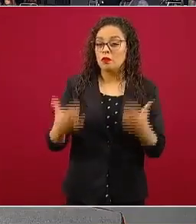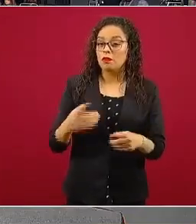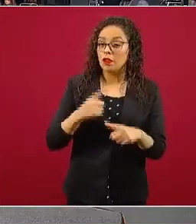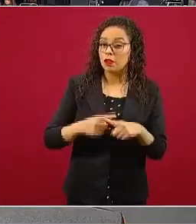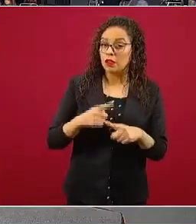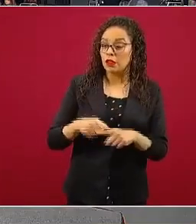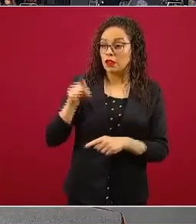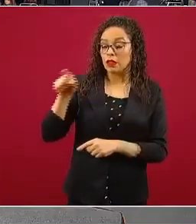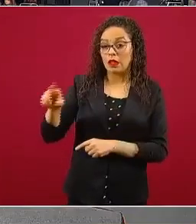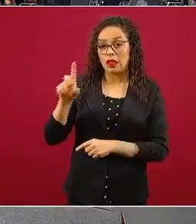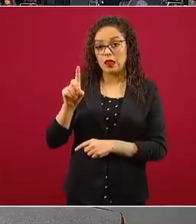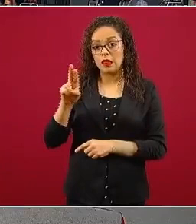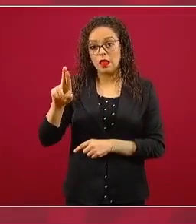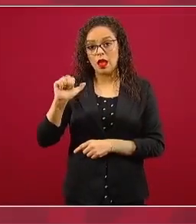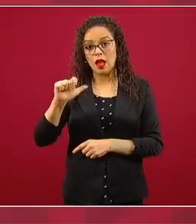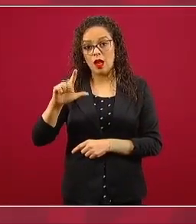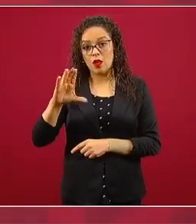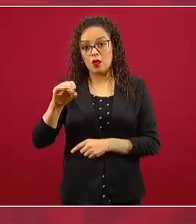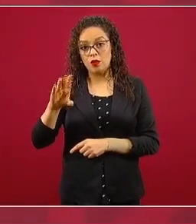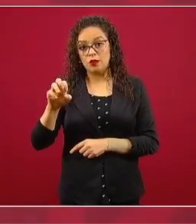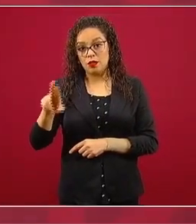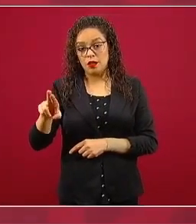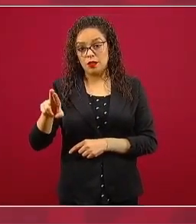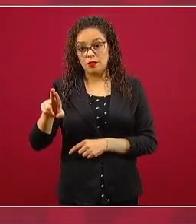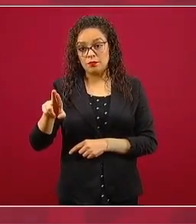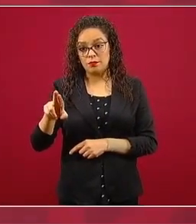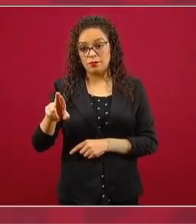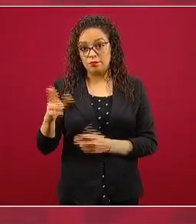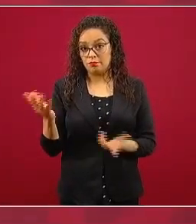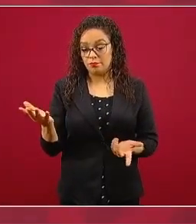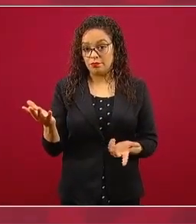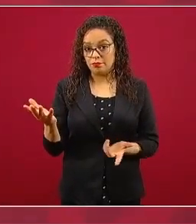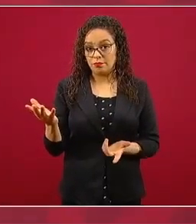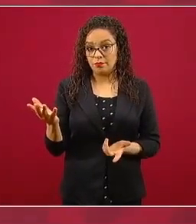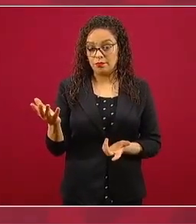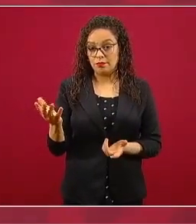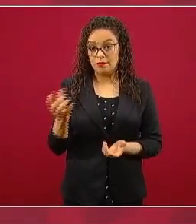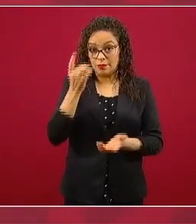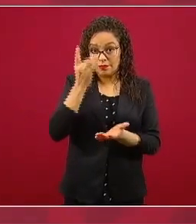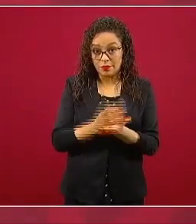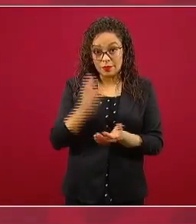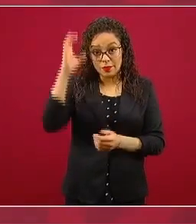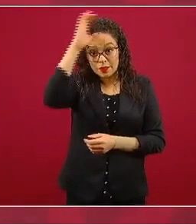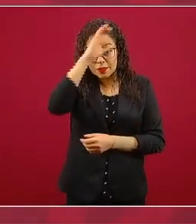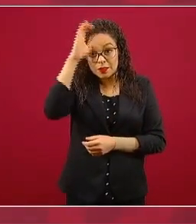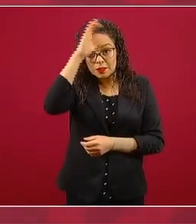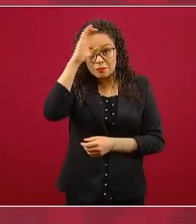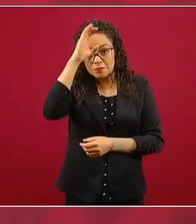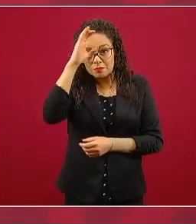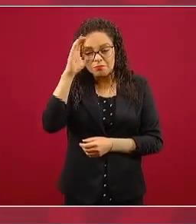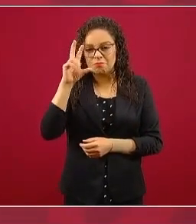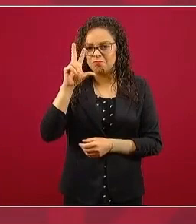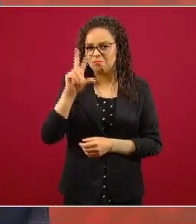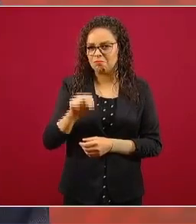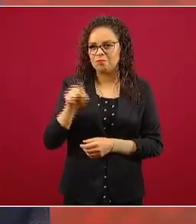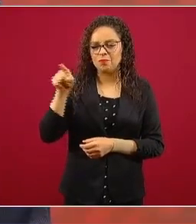que es un científico, pero además un hombre honesto.